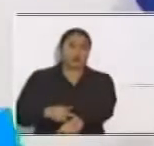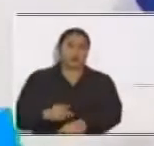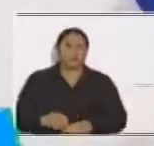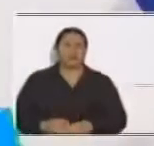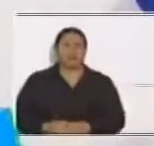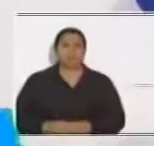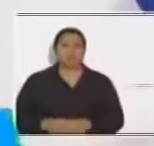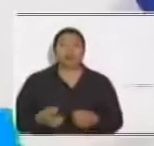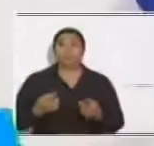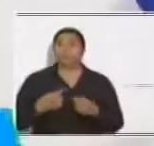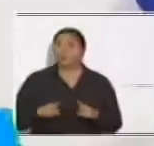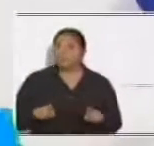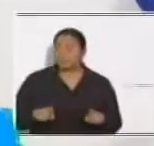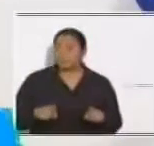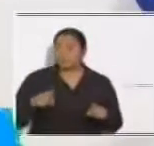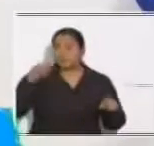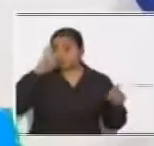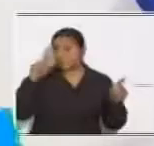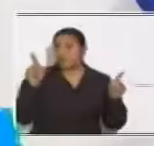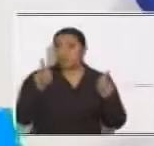Pero también